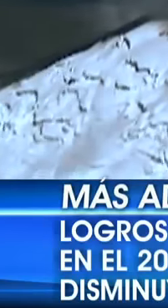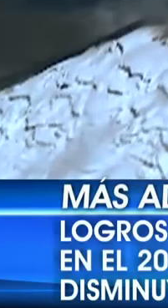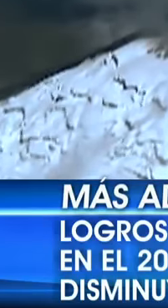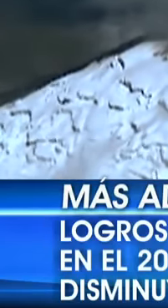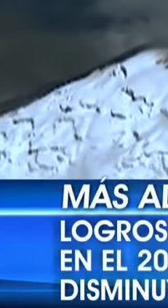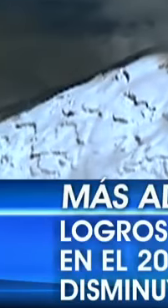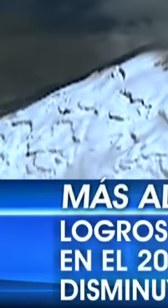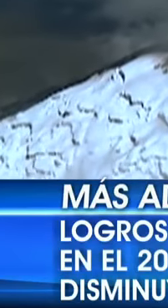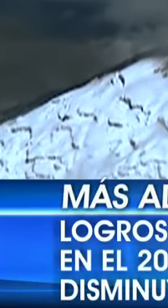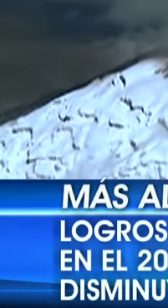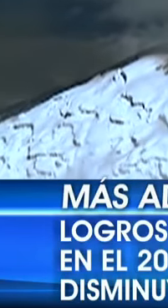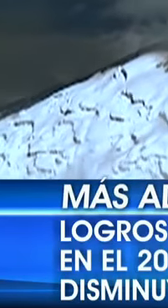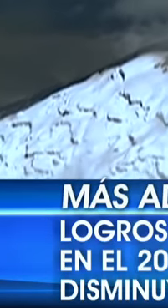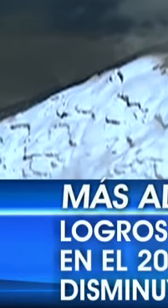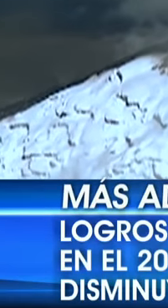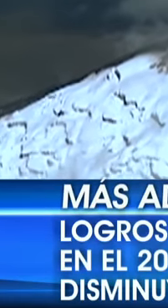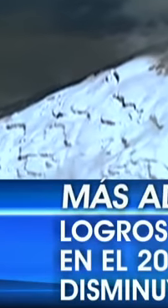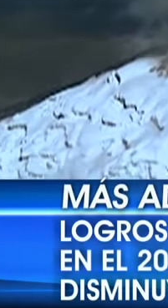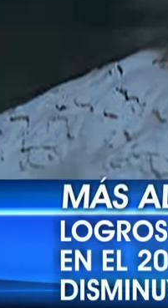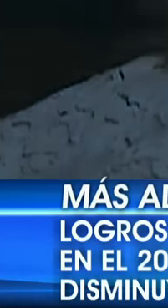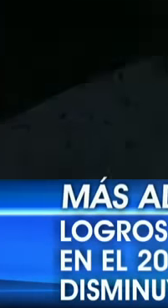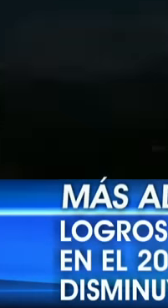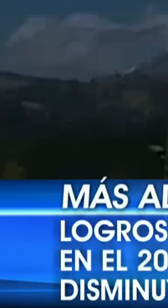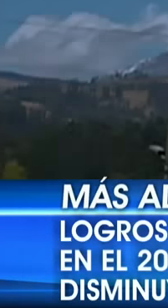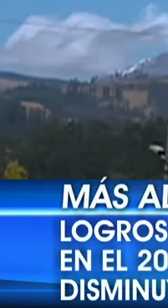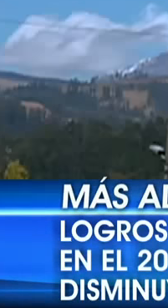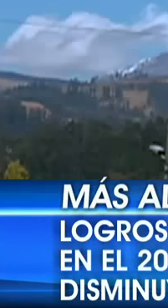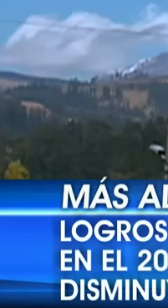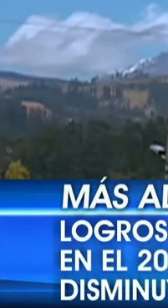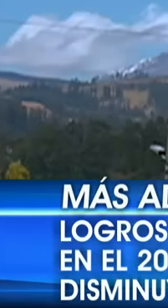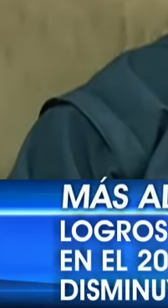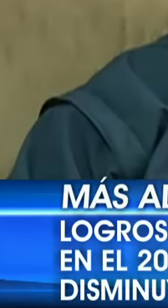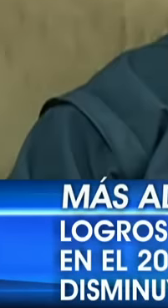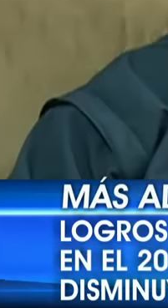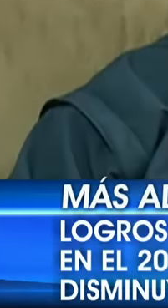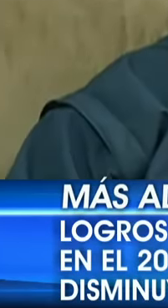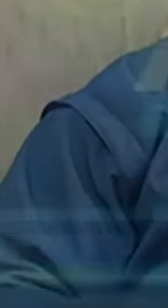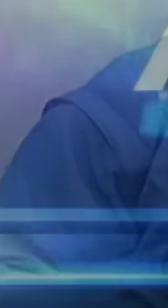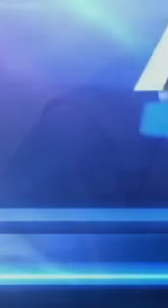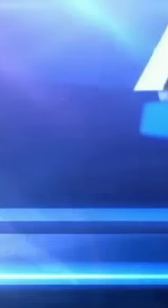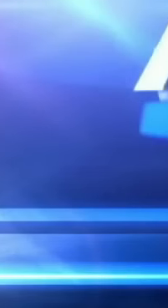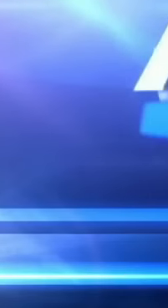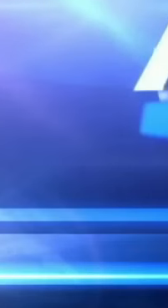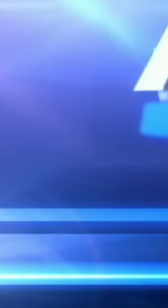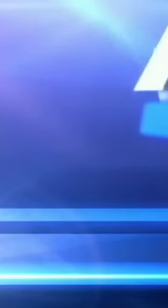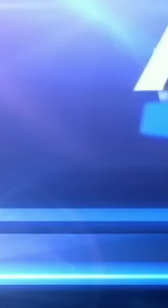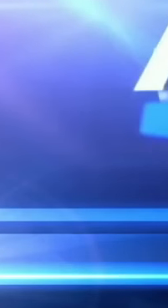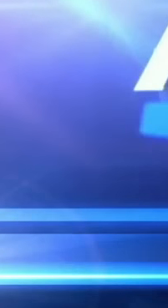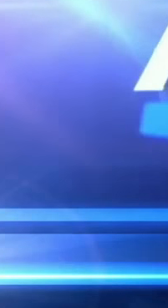seguridad en nuestro Ecuador en este 2015. Son las 8:54, pausa, ya venimos.